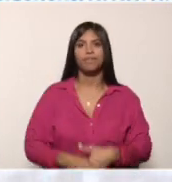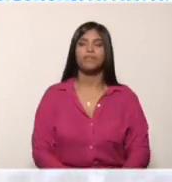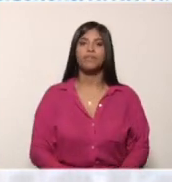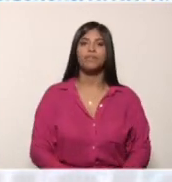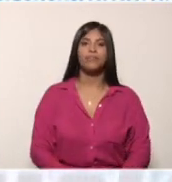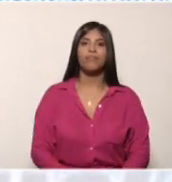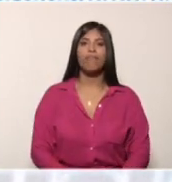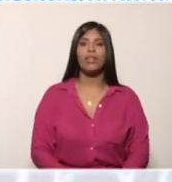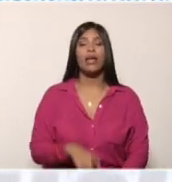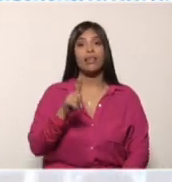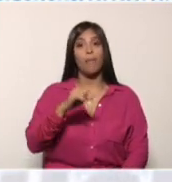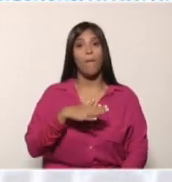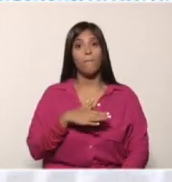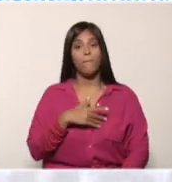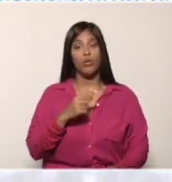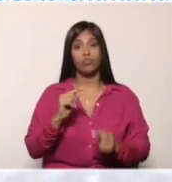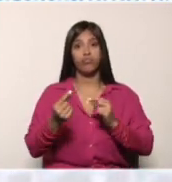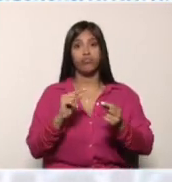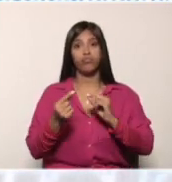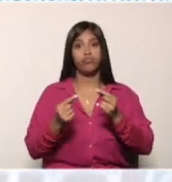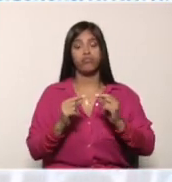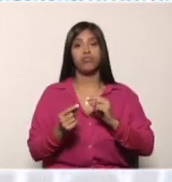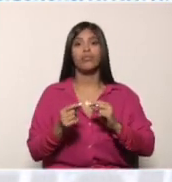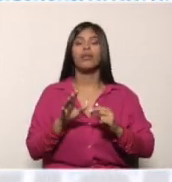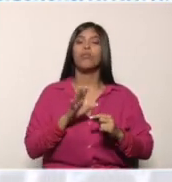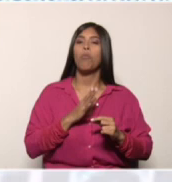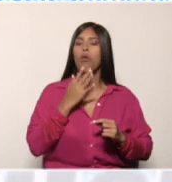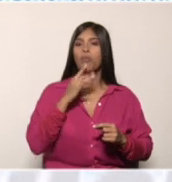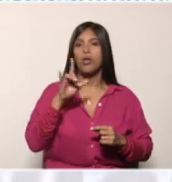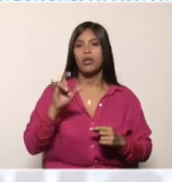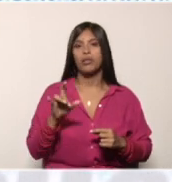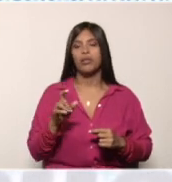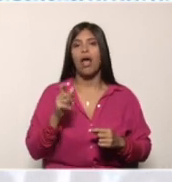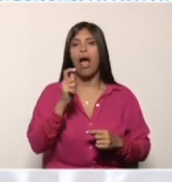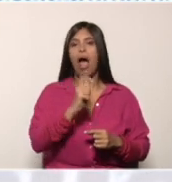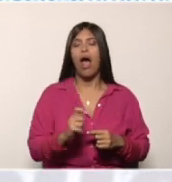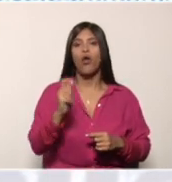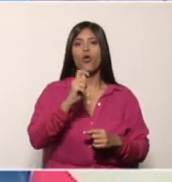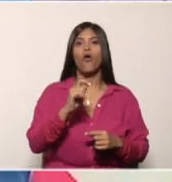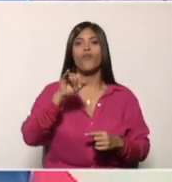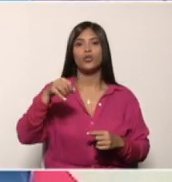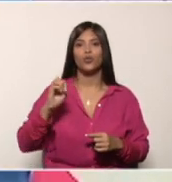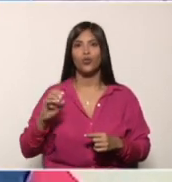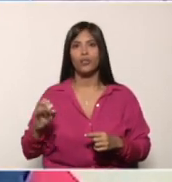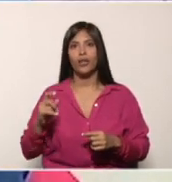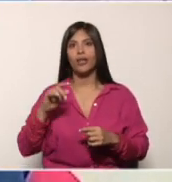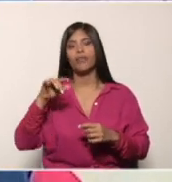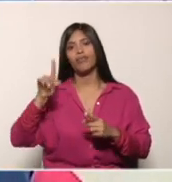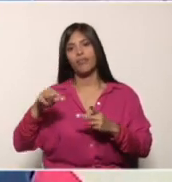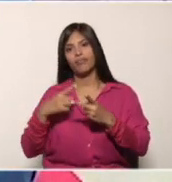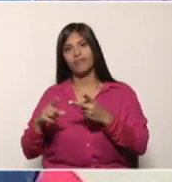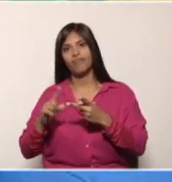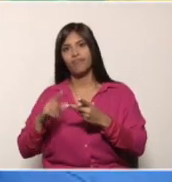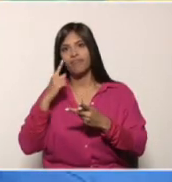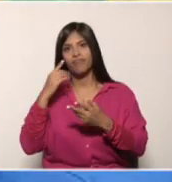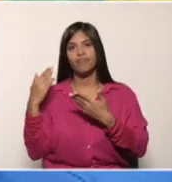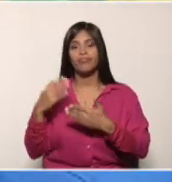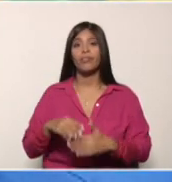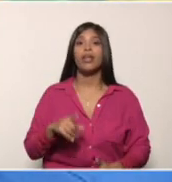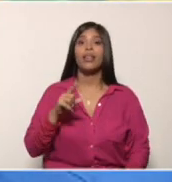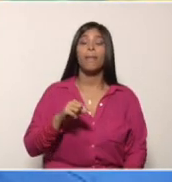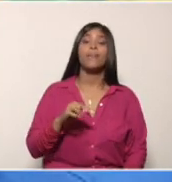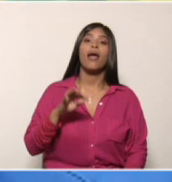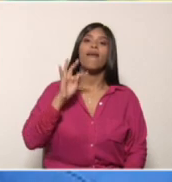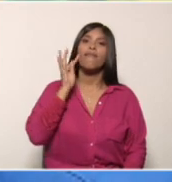cadafamiliaunescuela.m.gov.be. También puedes interactuar con nosotros a través de nuestras cuentas personales, @Jocelyn Correia y @CesarPisonoguera91. Puedes seguir cuentas